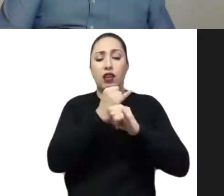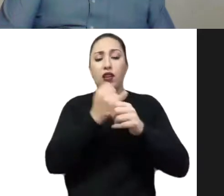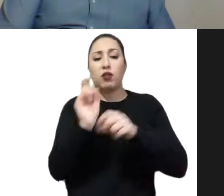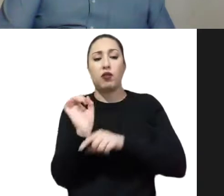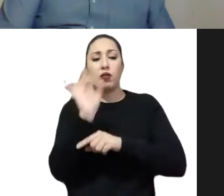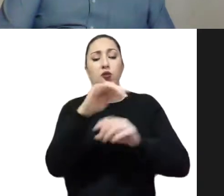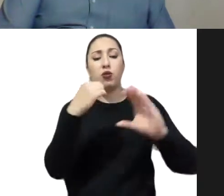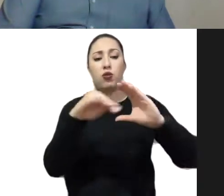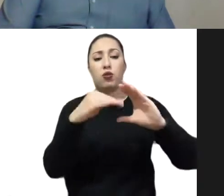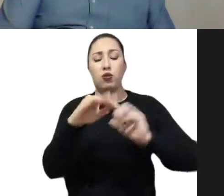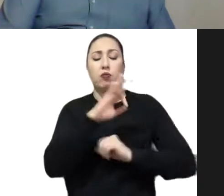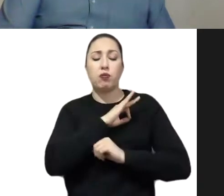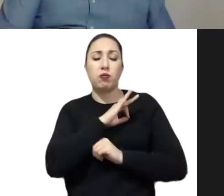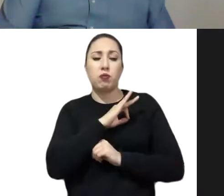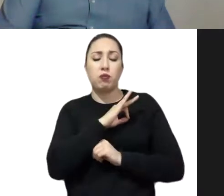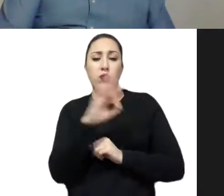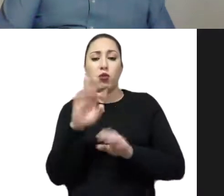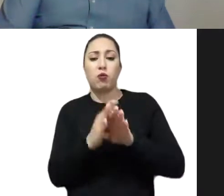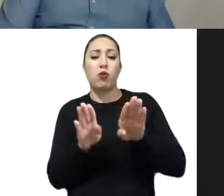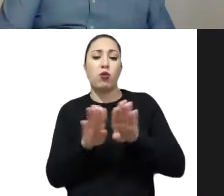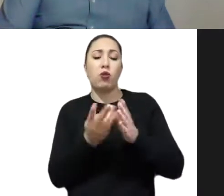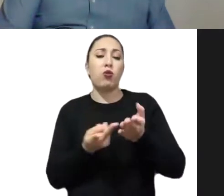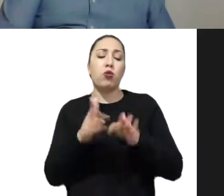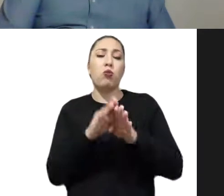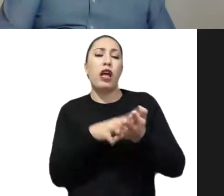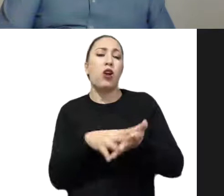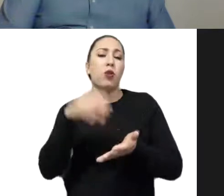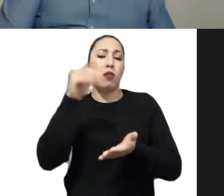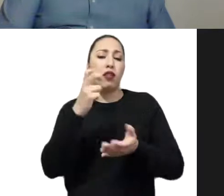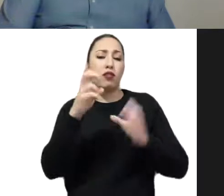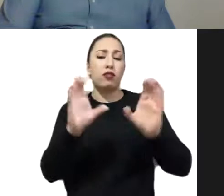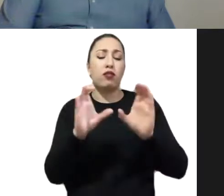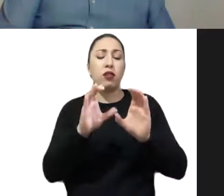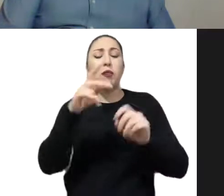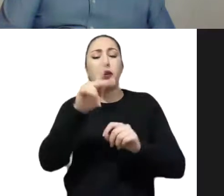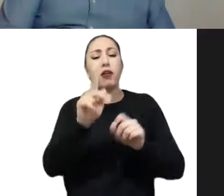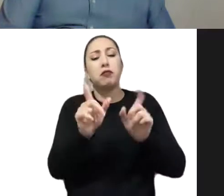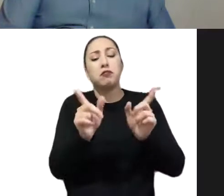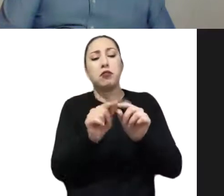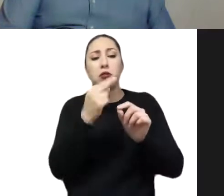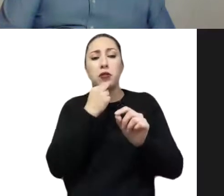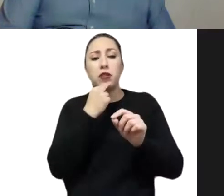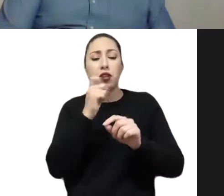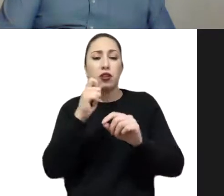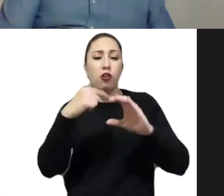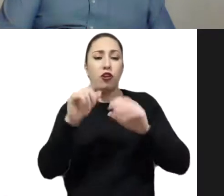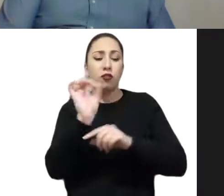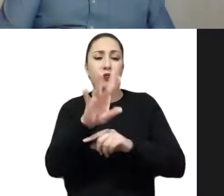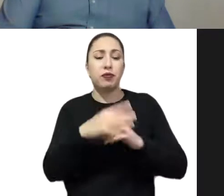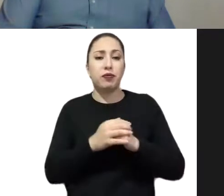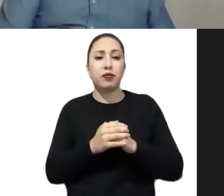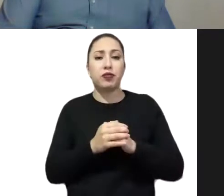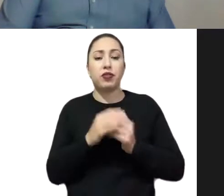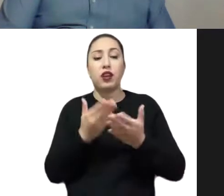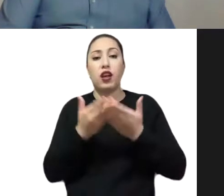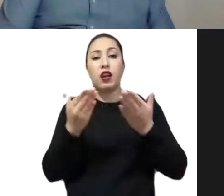la cual sería un duplicado de la cédula profesional en formato electrónico. Lo anterior deja sin posibilidad